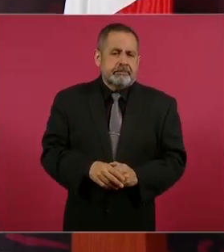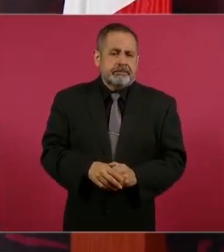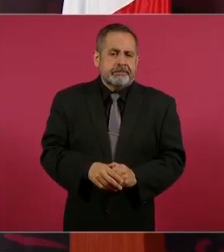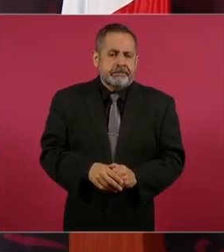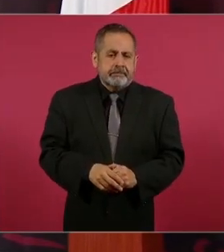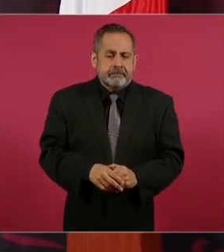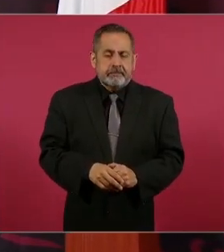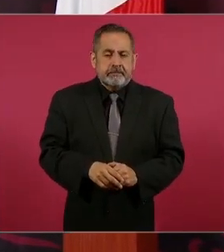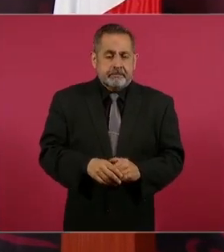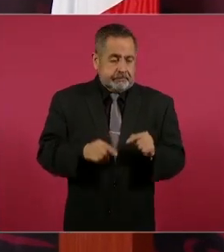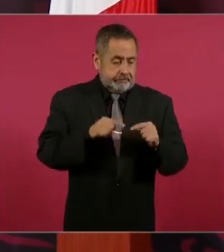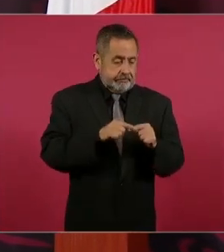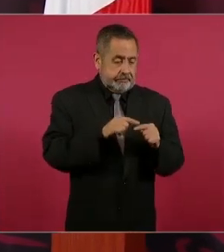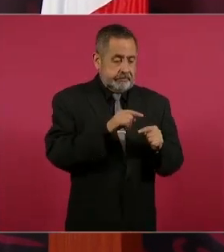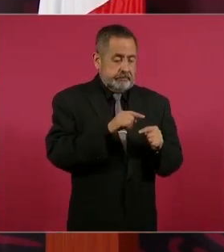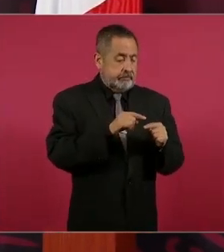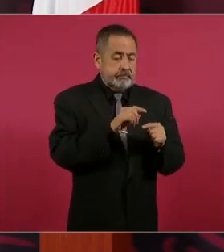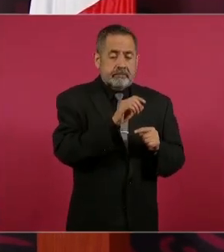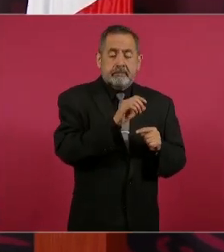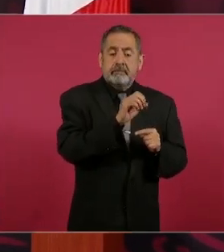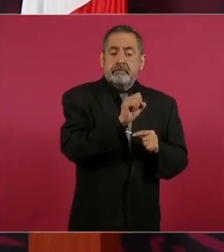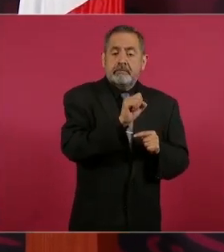de Salina Cruz a Coatzacoalcos.